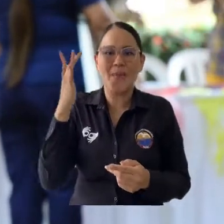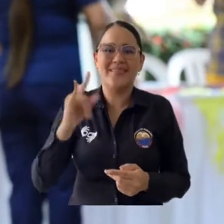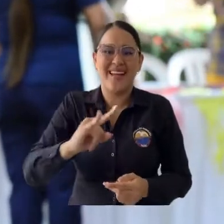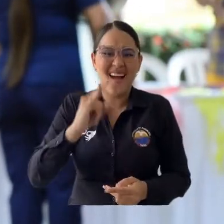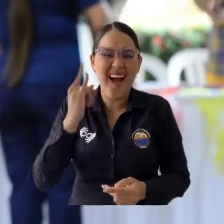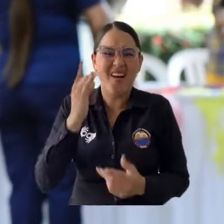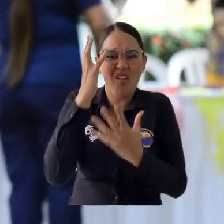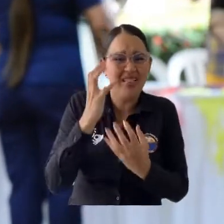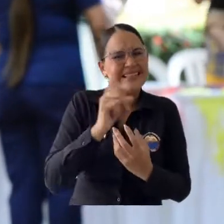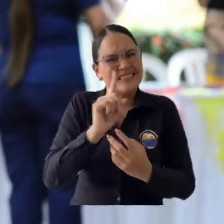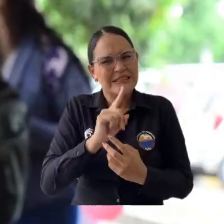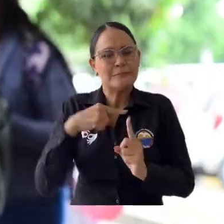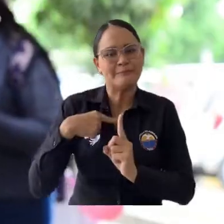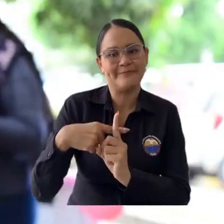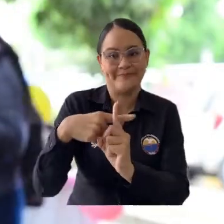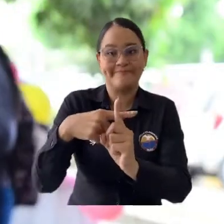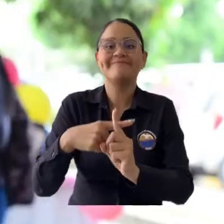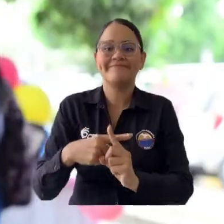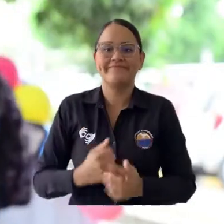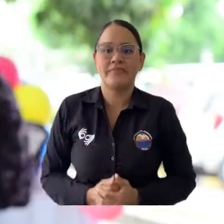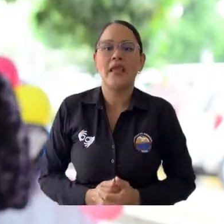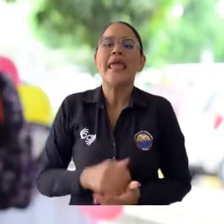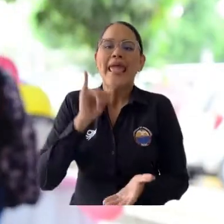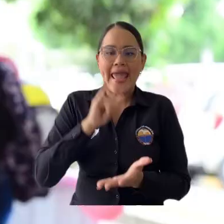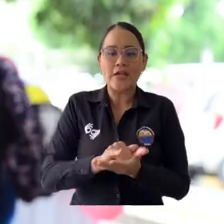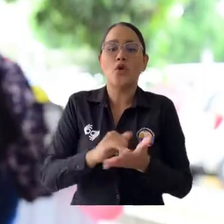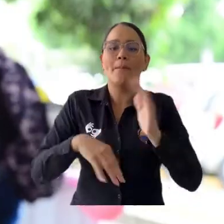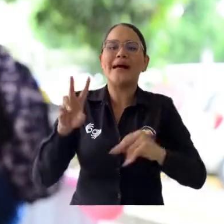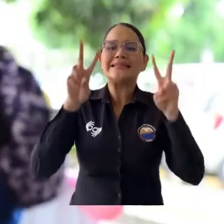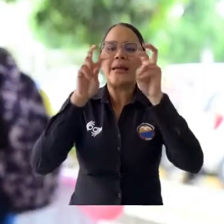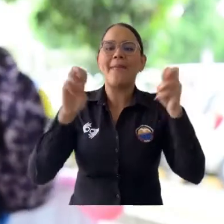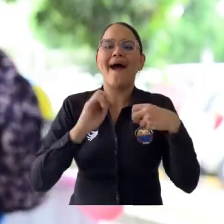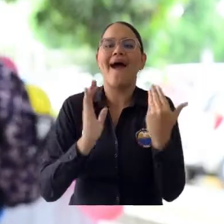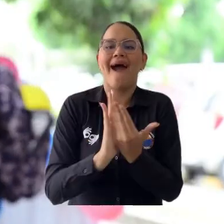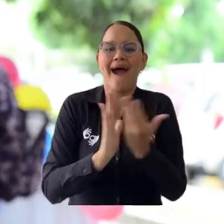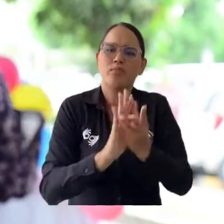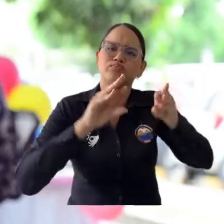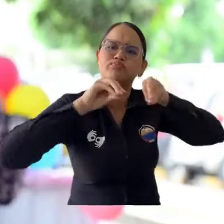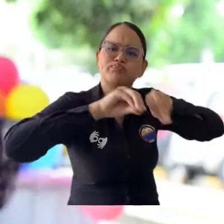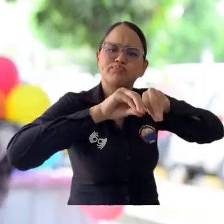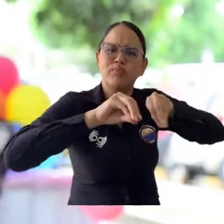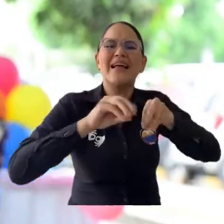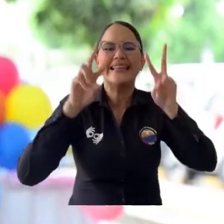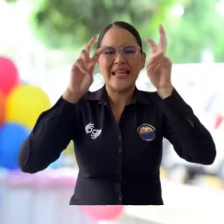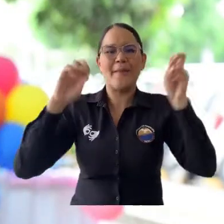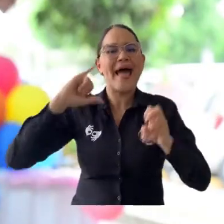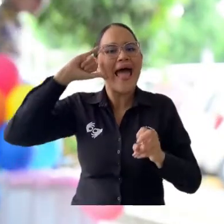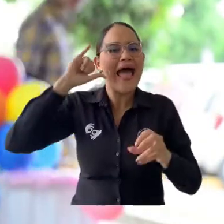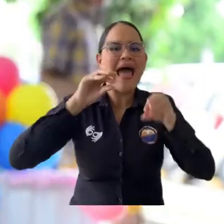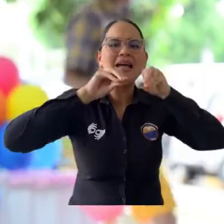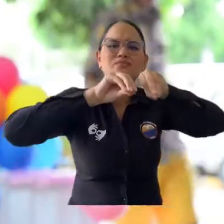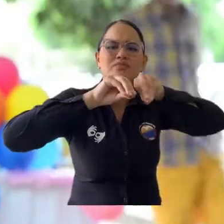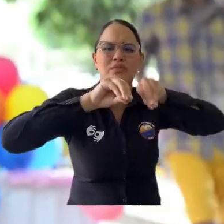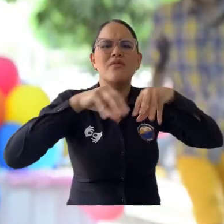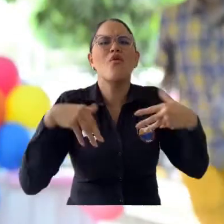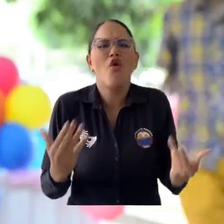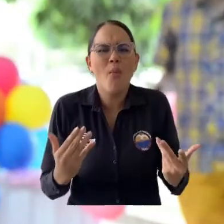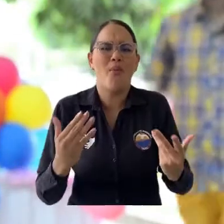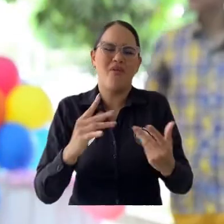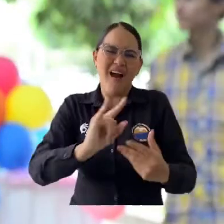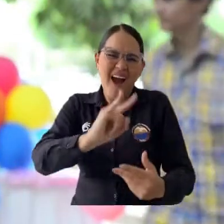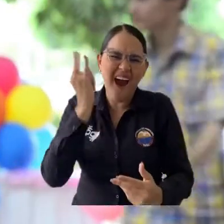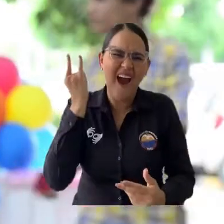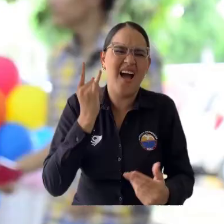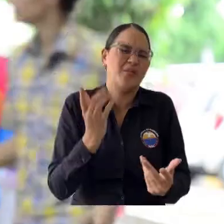mental o de los trastornos mentales. Educar o lo que se le llama el proceso de psicoeducación de la comunidad para que sepan cuáles son los distintos tipos de